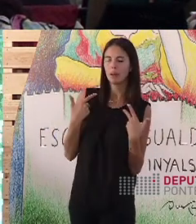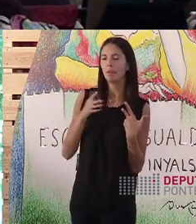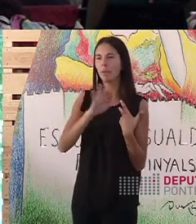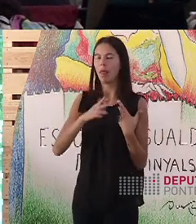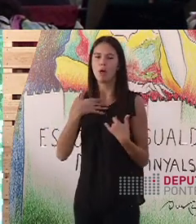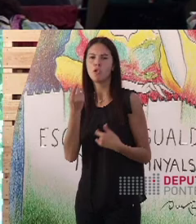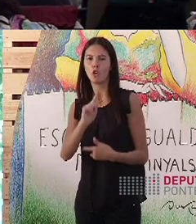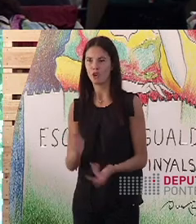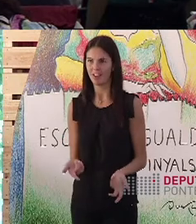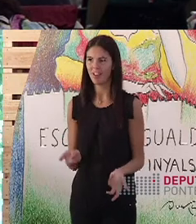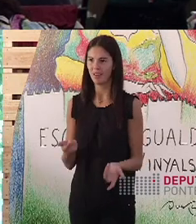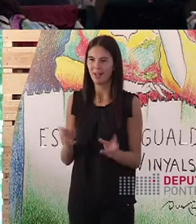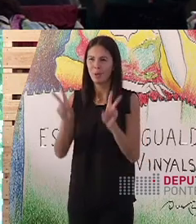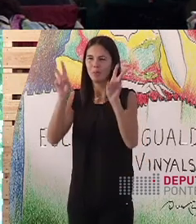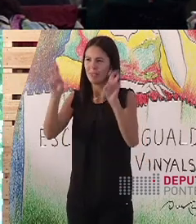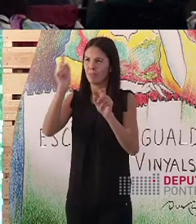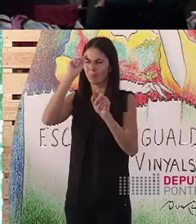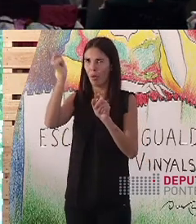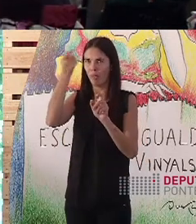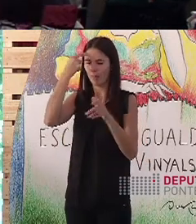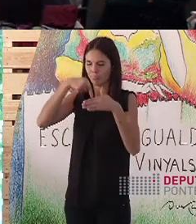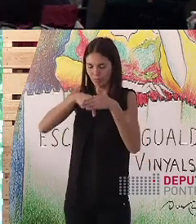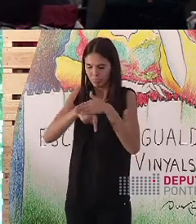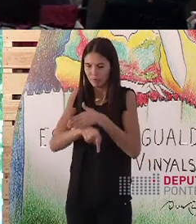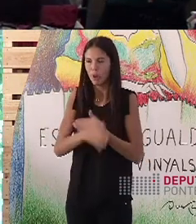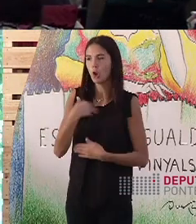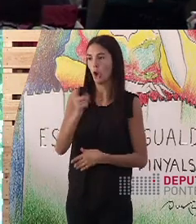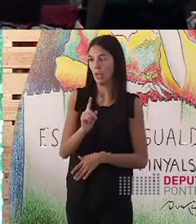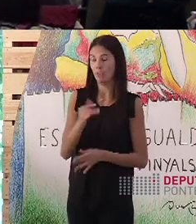quere afondar, eso é moi importante.